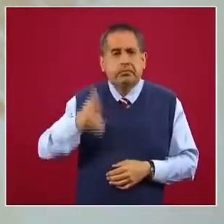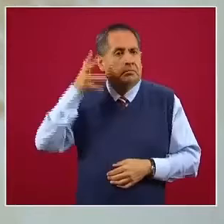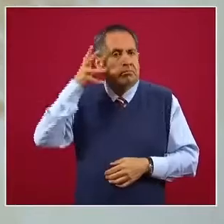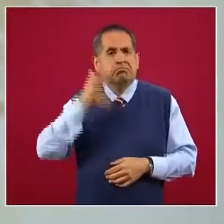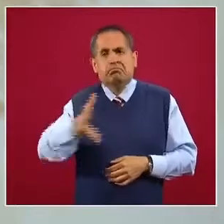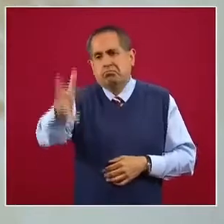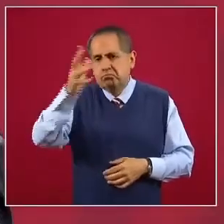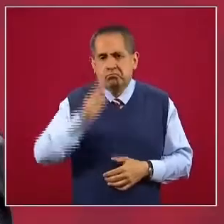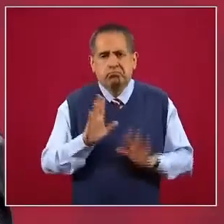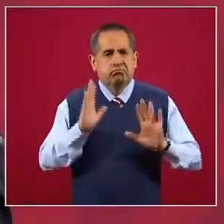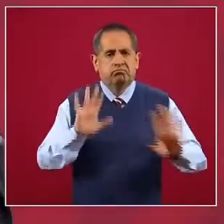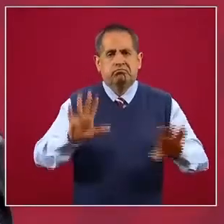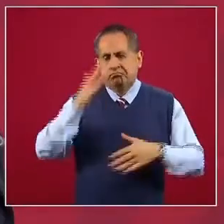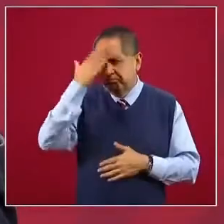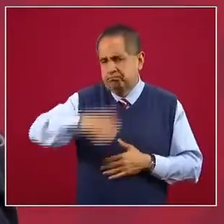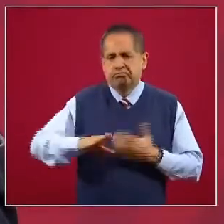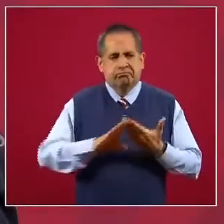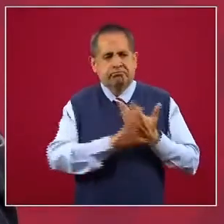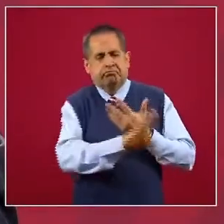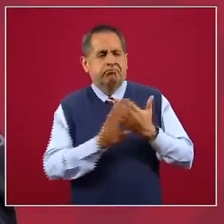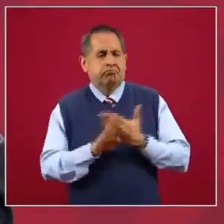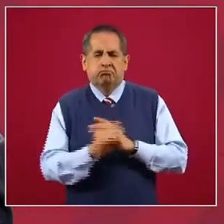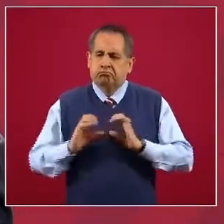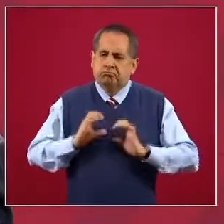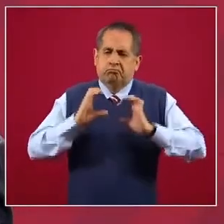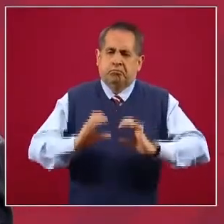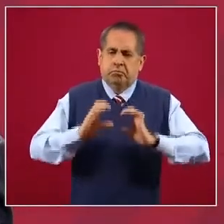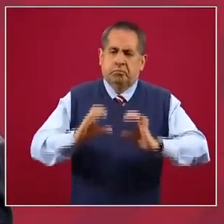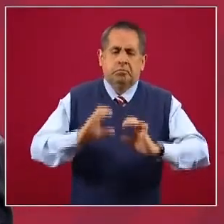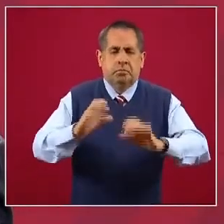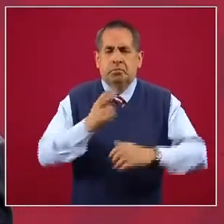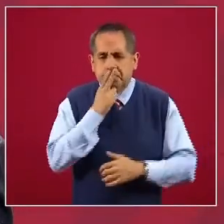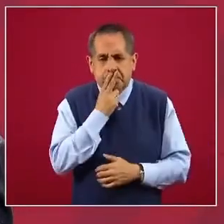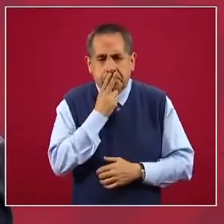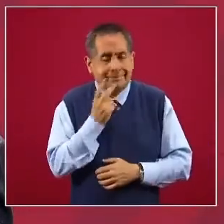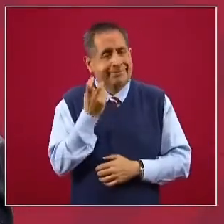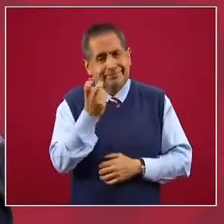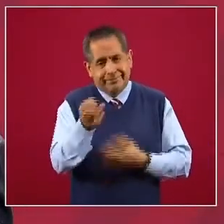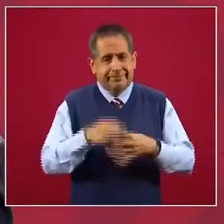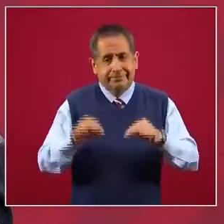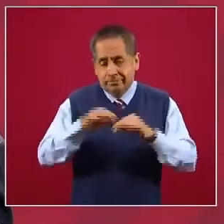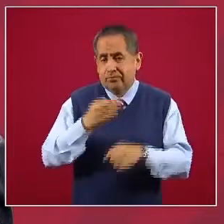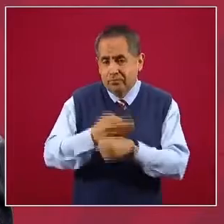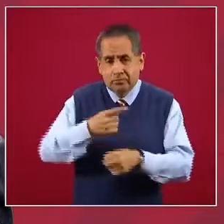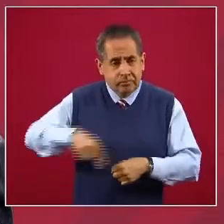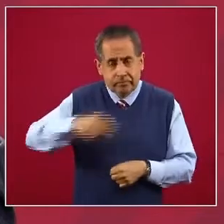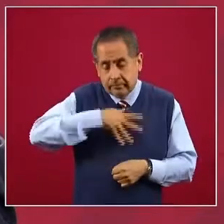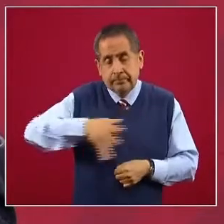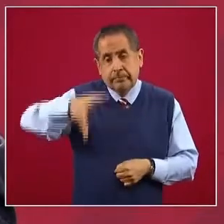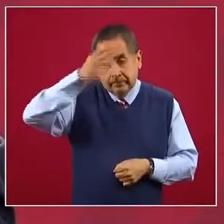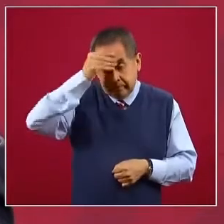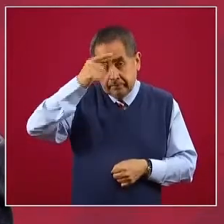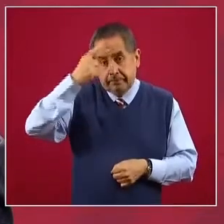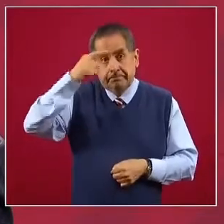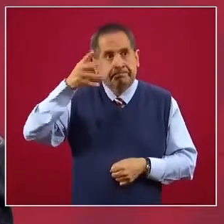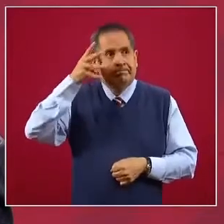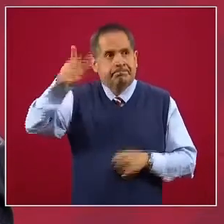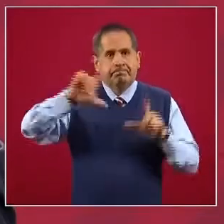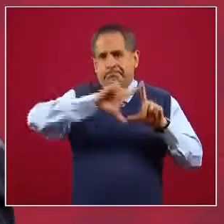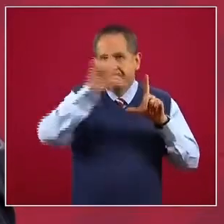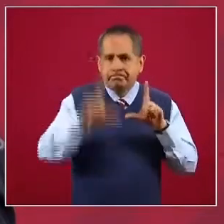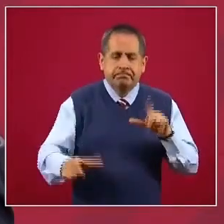otras enfermedades. Y eso es un valor que tenemos la oportunidad de construir para nuestro